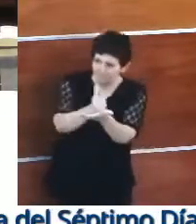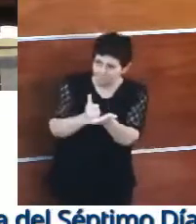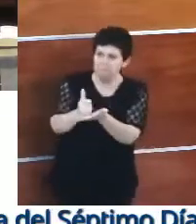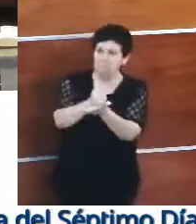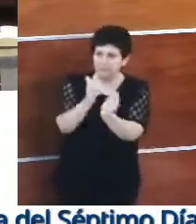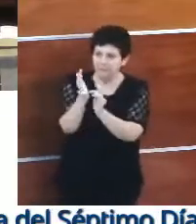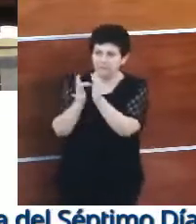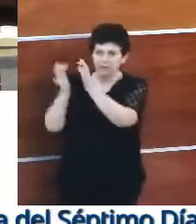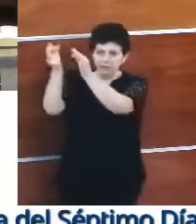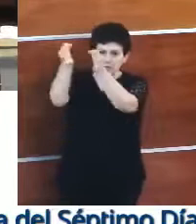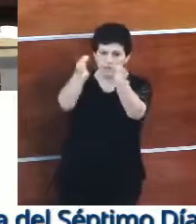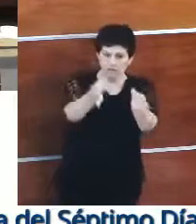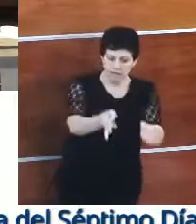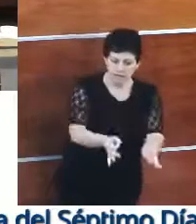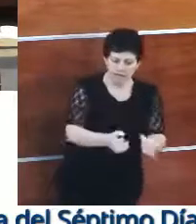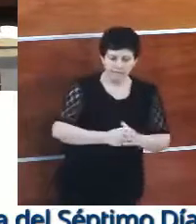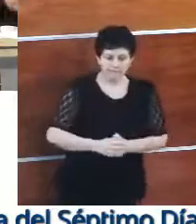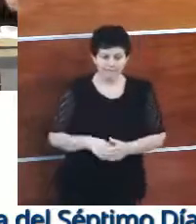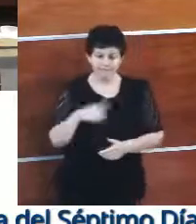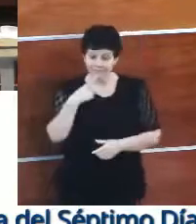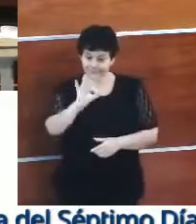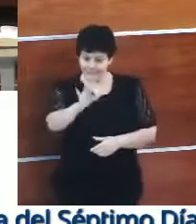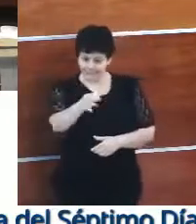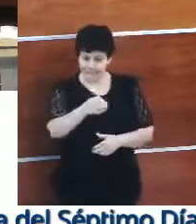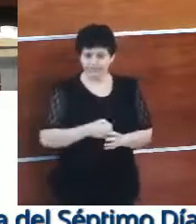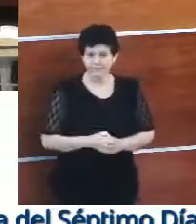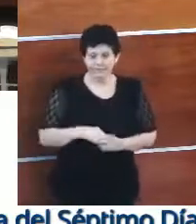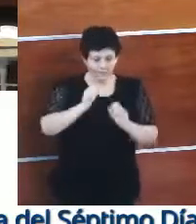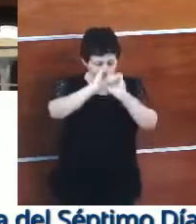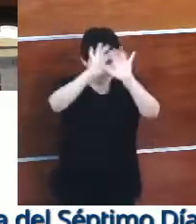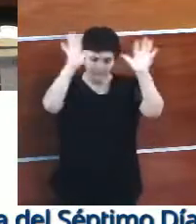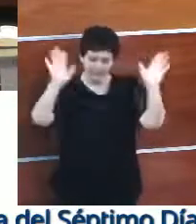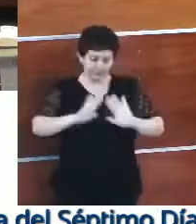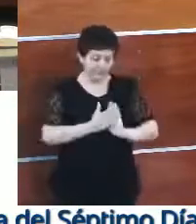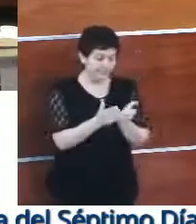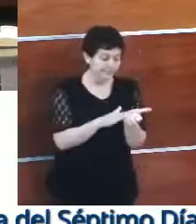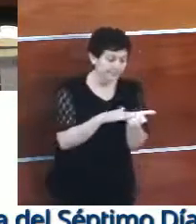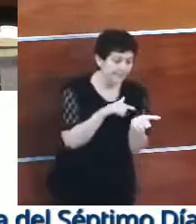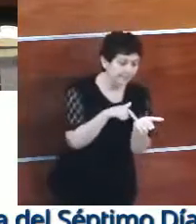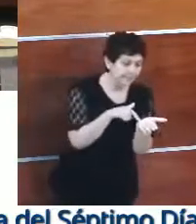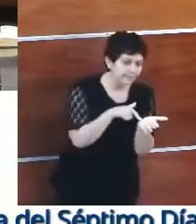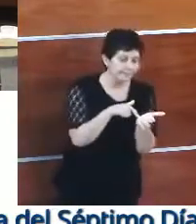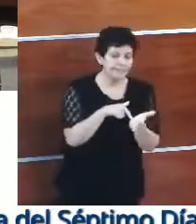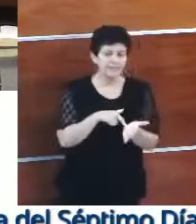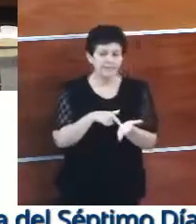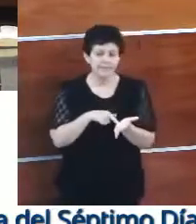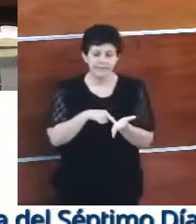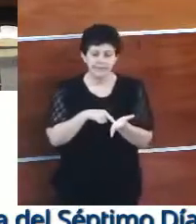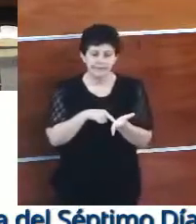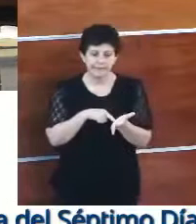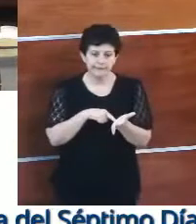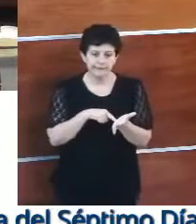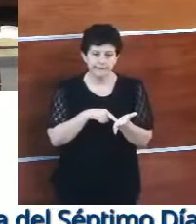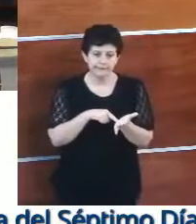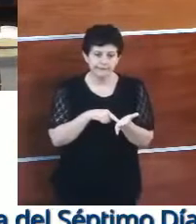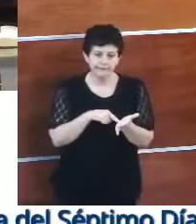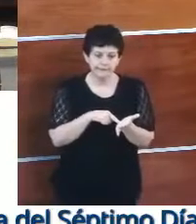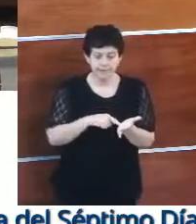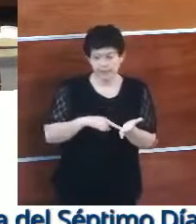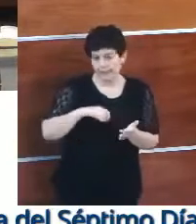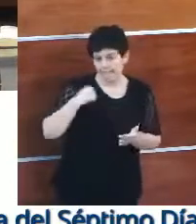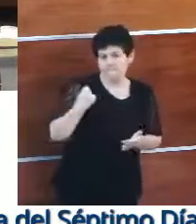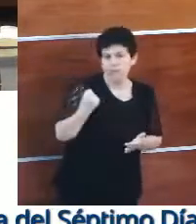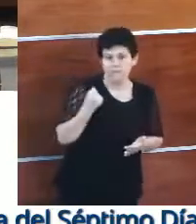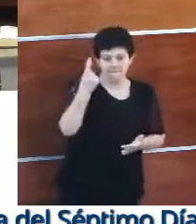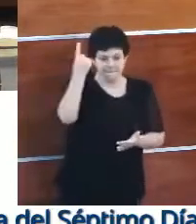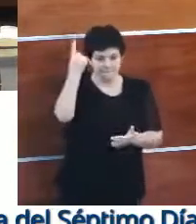Señor. ¿Saben? Queda claro en el Antiguo Testamento que era necesario primero la primera venida de Jesús